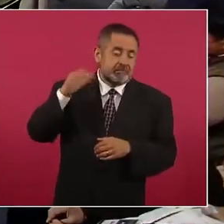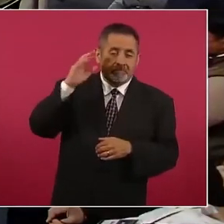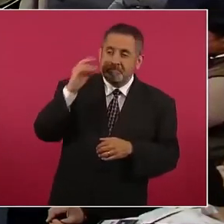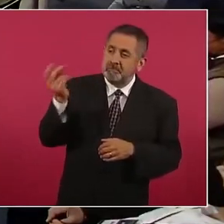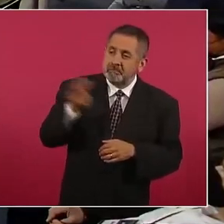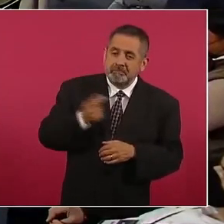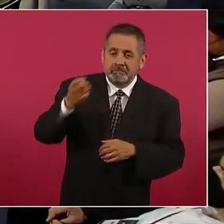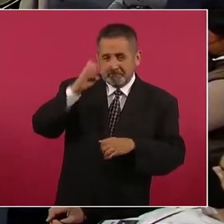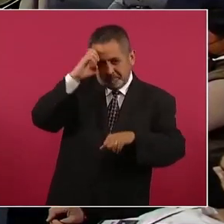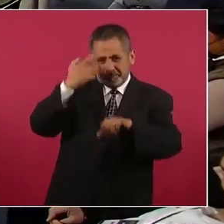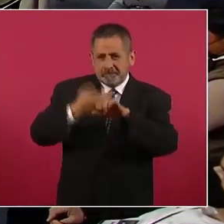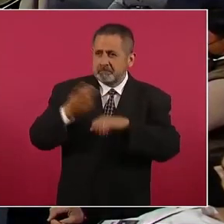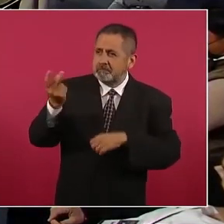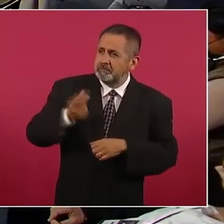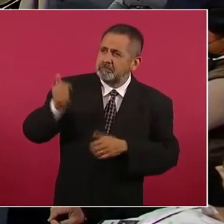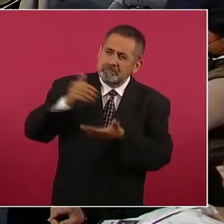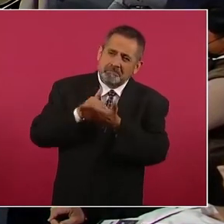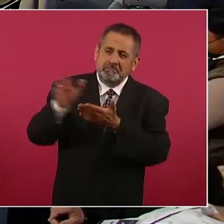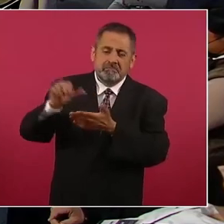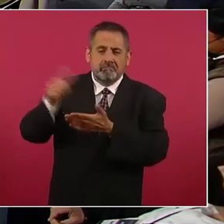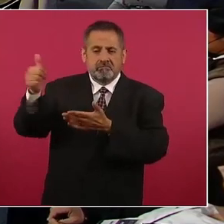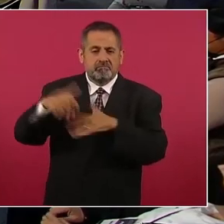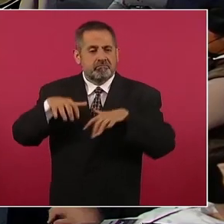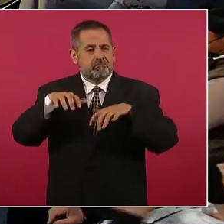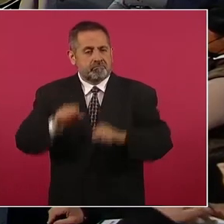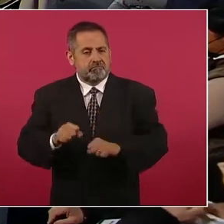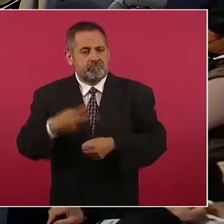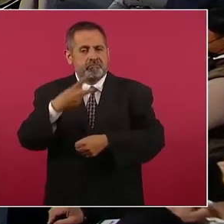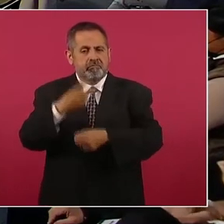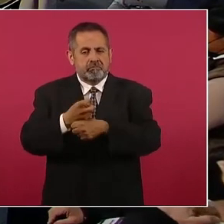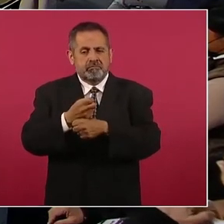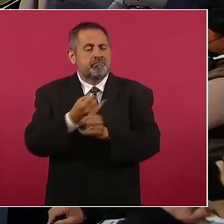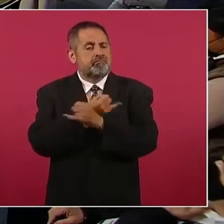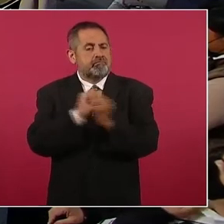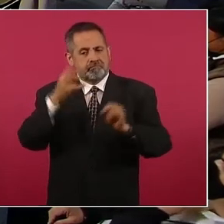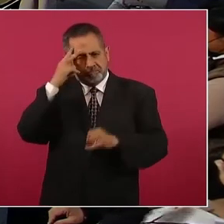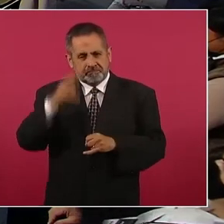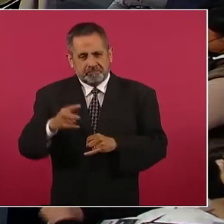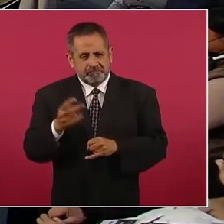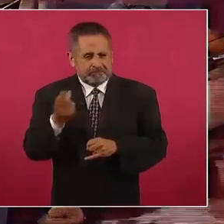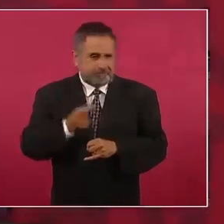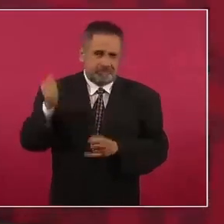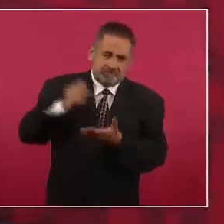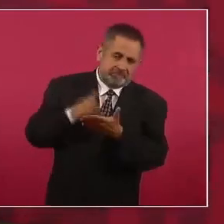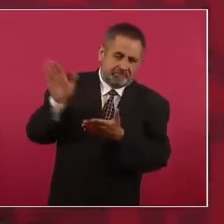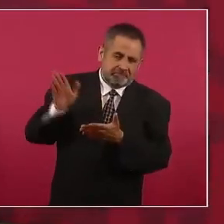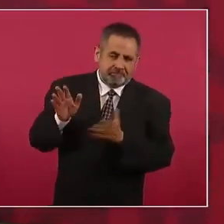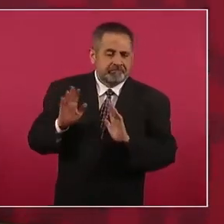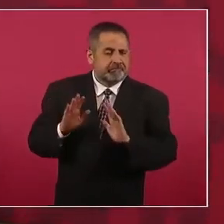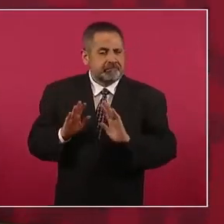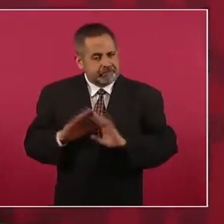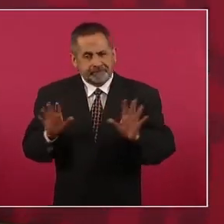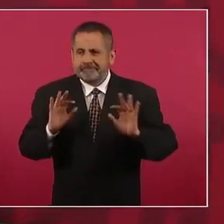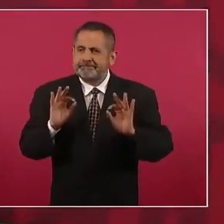y se consiguió la segunda independencia de México, que se pensó y ahora